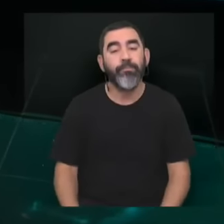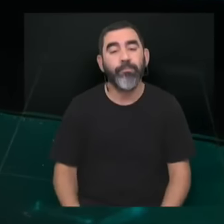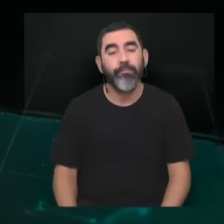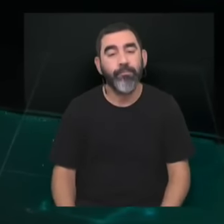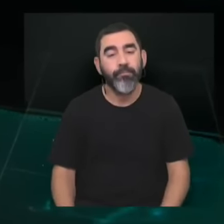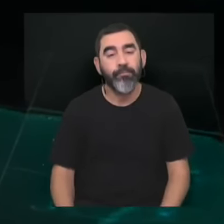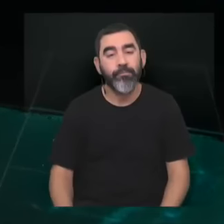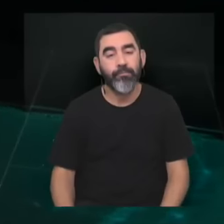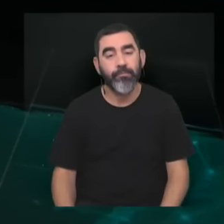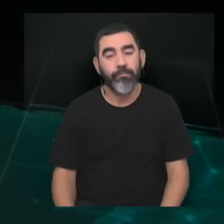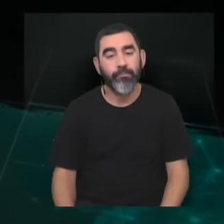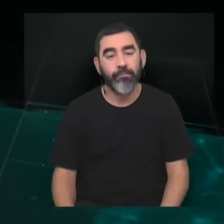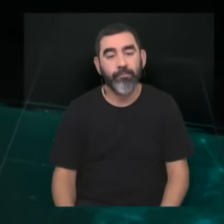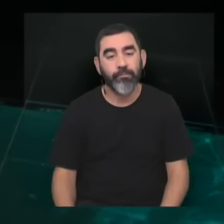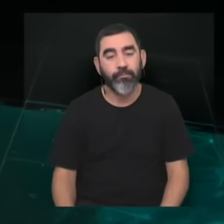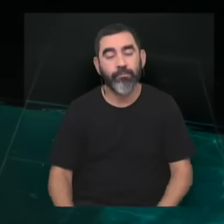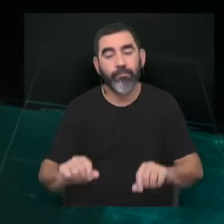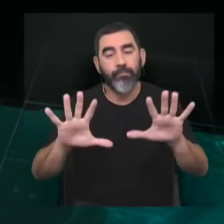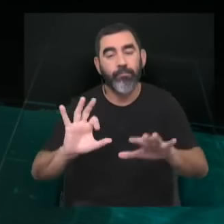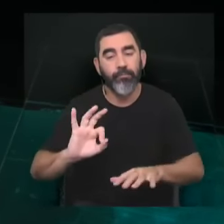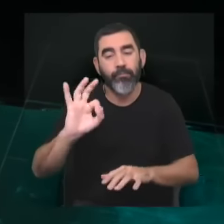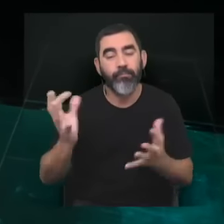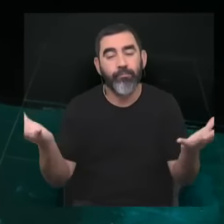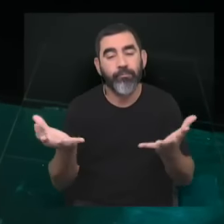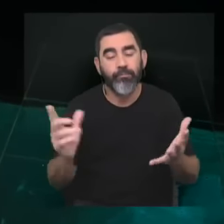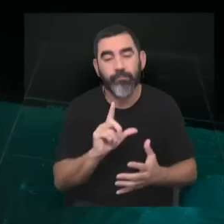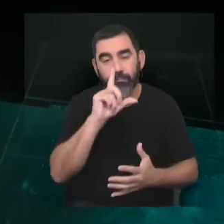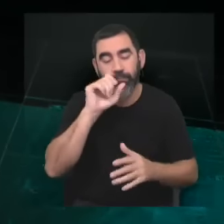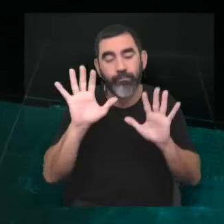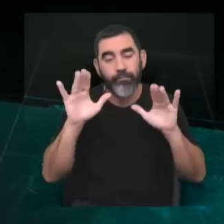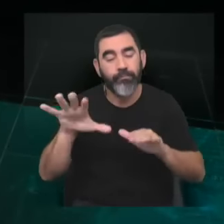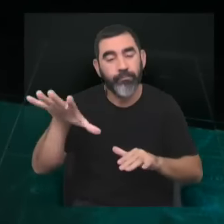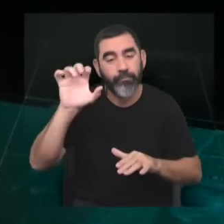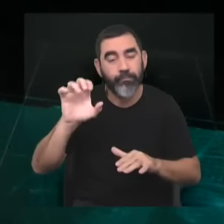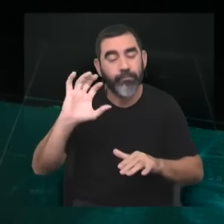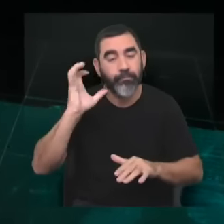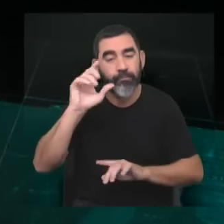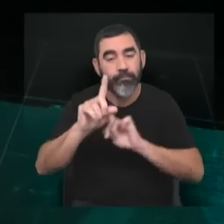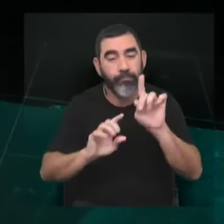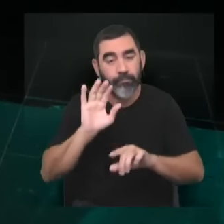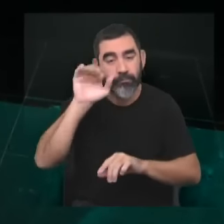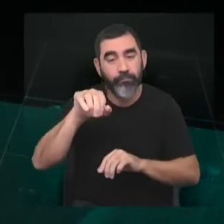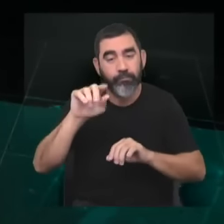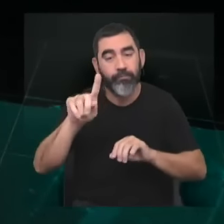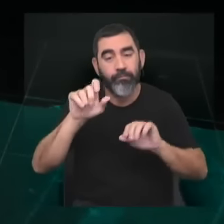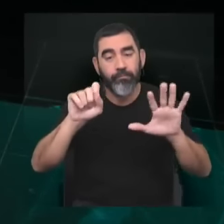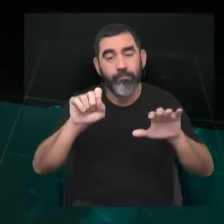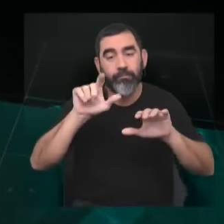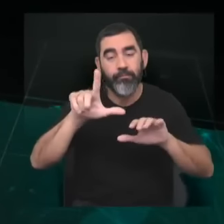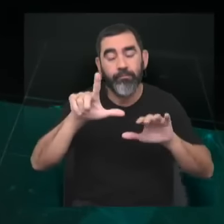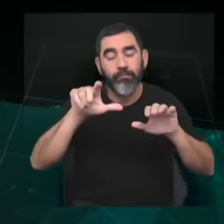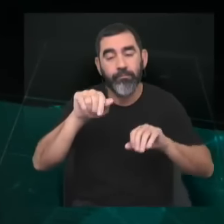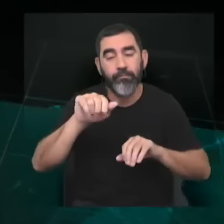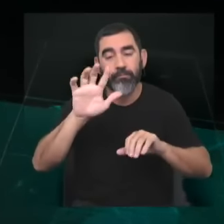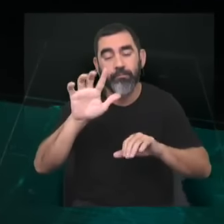empieza con toda la potencia 10 gros es la temperatura actual un saludo cordial a quienes nos siguen por uniradio la radio de la Universidad de la